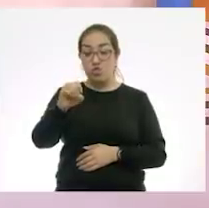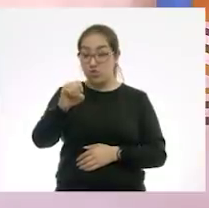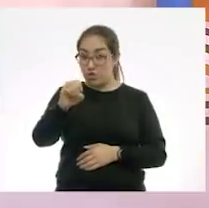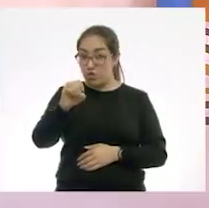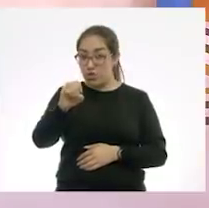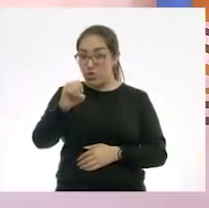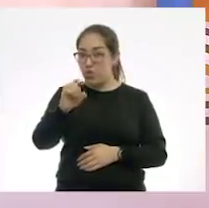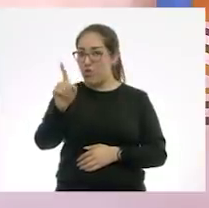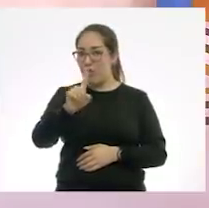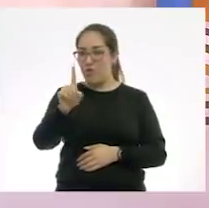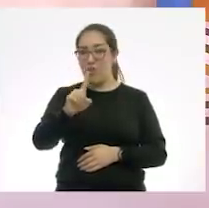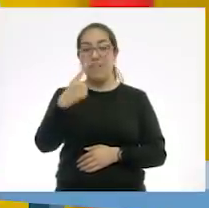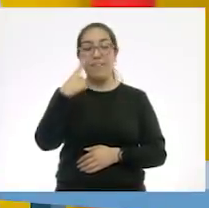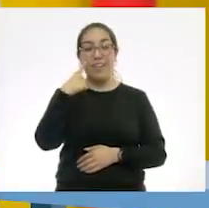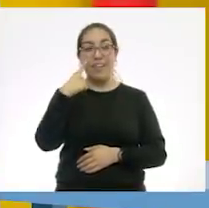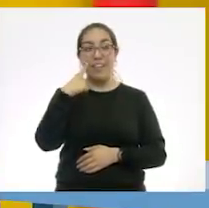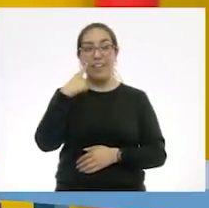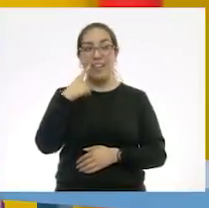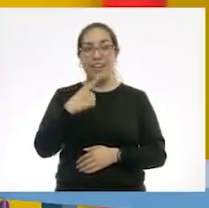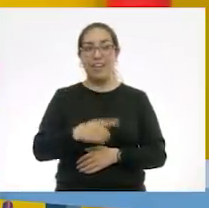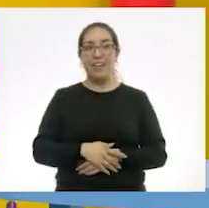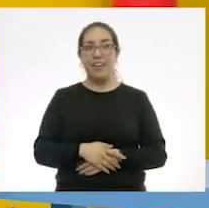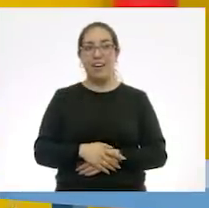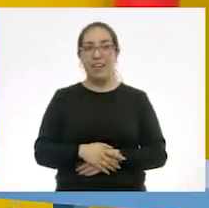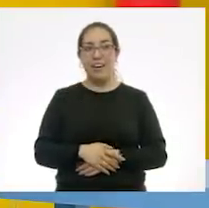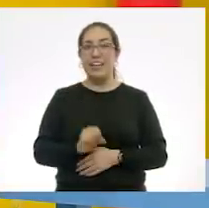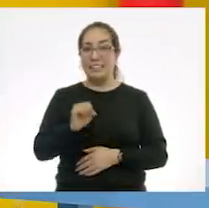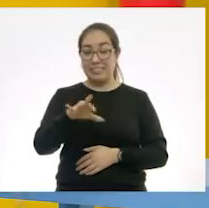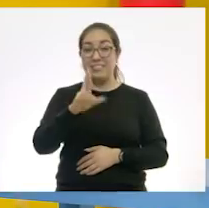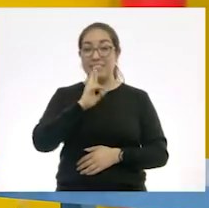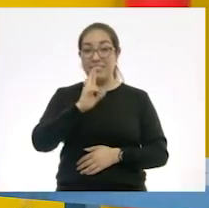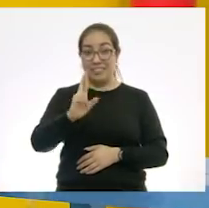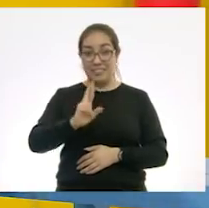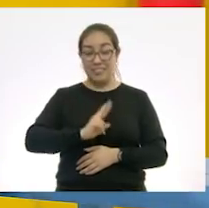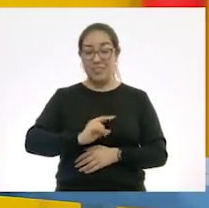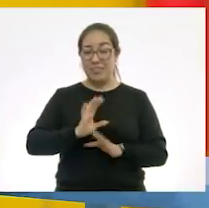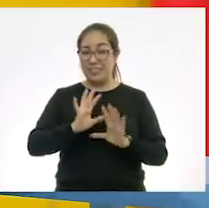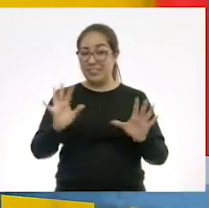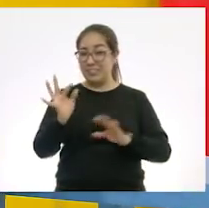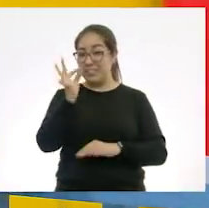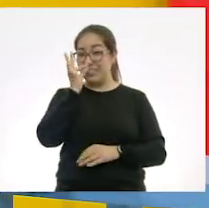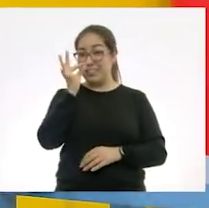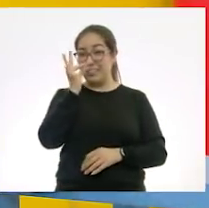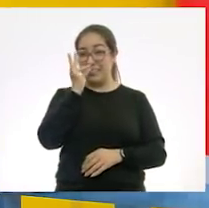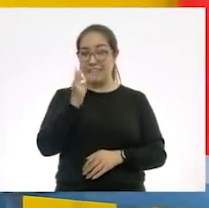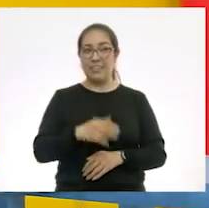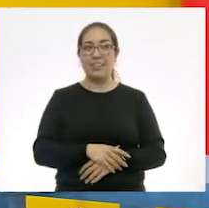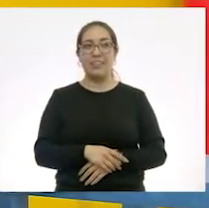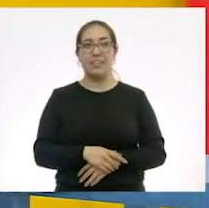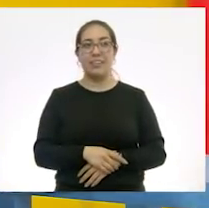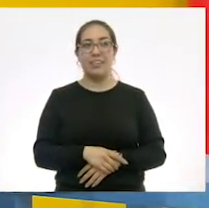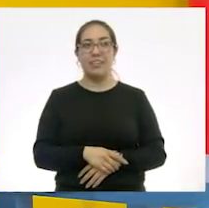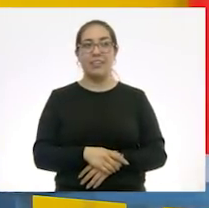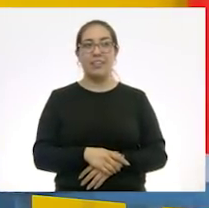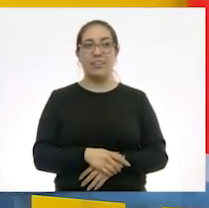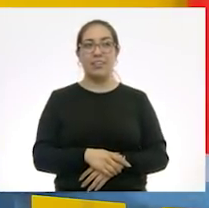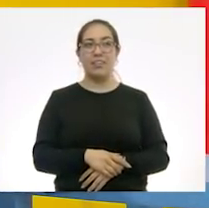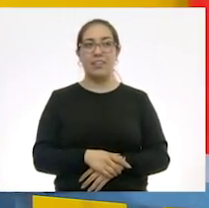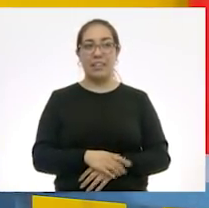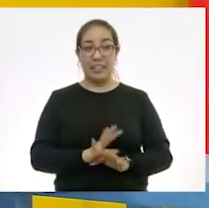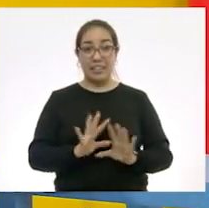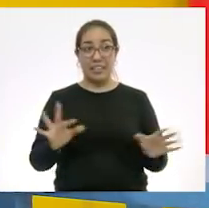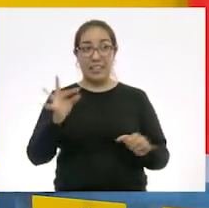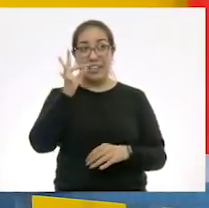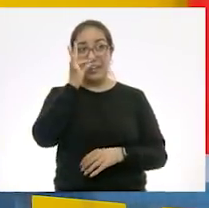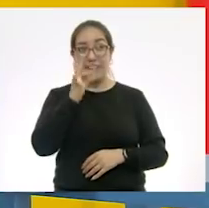eso. No, bueno. Ajá. Ya, sí, lo tienes en la punta de la lengua. Bueno, es más abajo, pero bueno, no, más sí, abajo. Pero me refiero a que ya lo